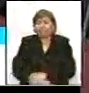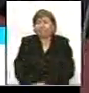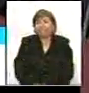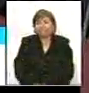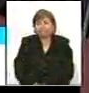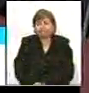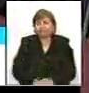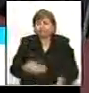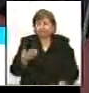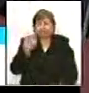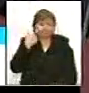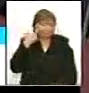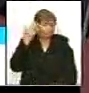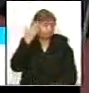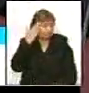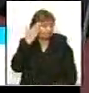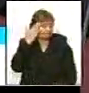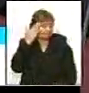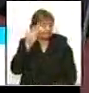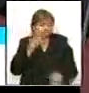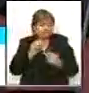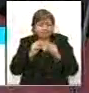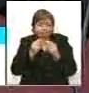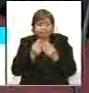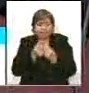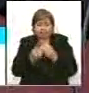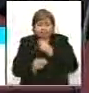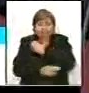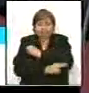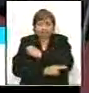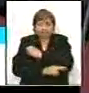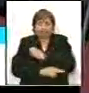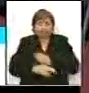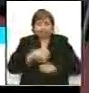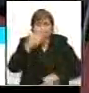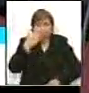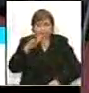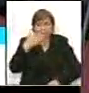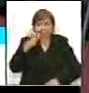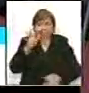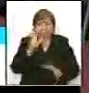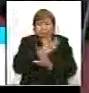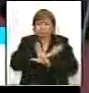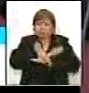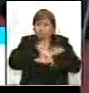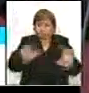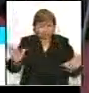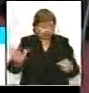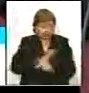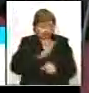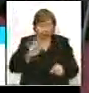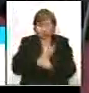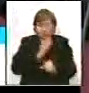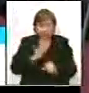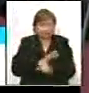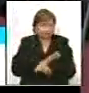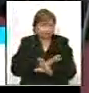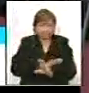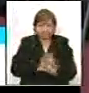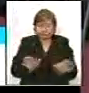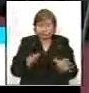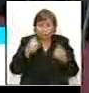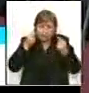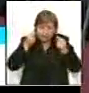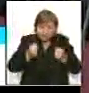reconociendo la existencia de los movimientos regionales. Creo que ya hemos adoptado varias medidas que